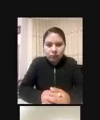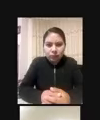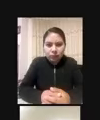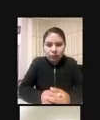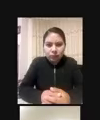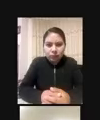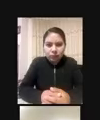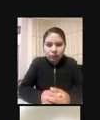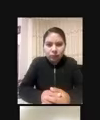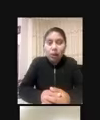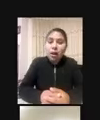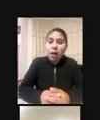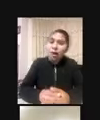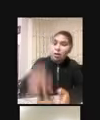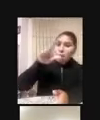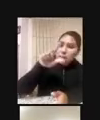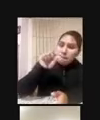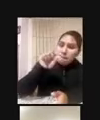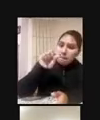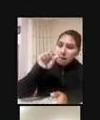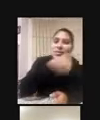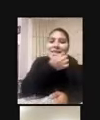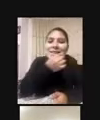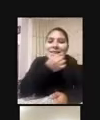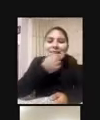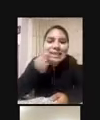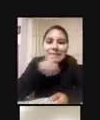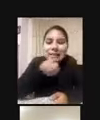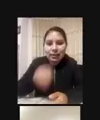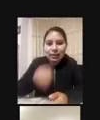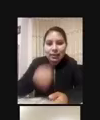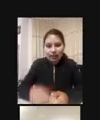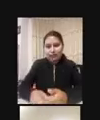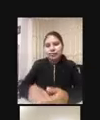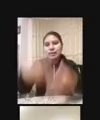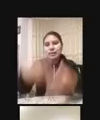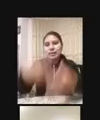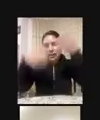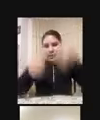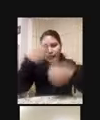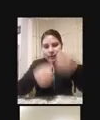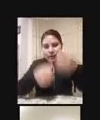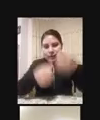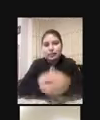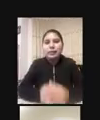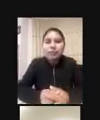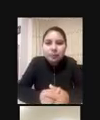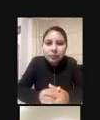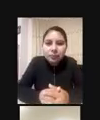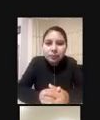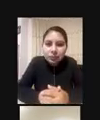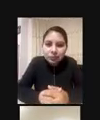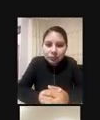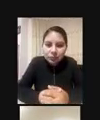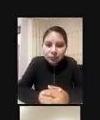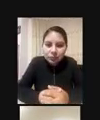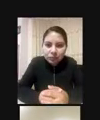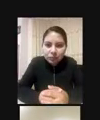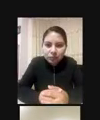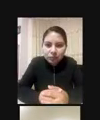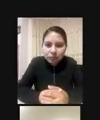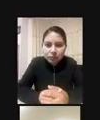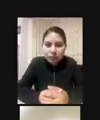leche. Esta erupción termina completamente entre los 2 a 3 años de edad. Sin embargo, en los niños de síndrome de Down pueden terminar entre